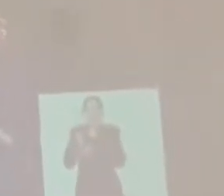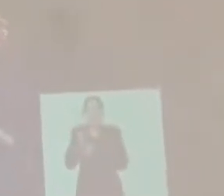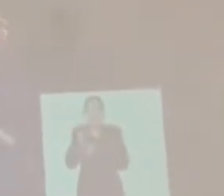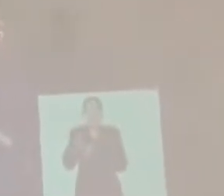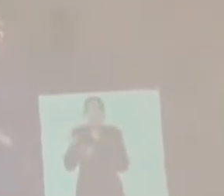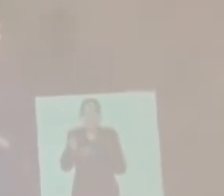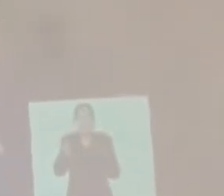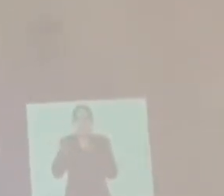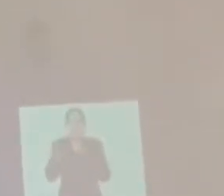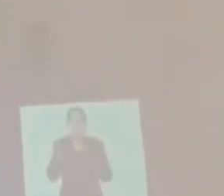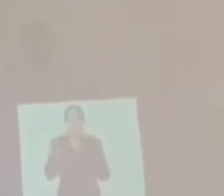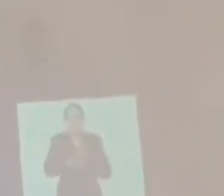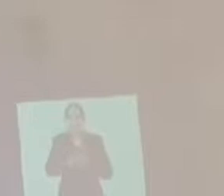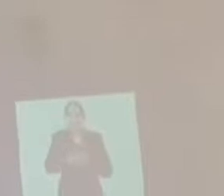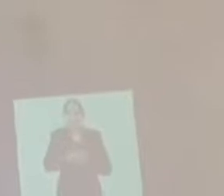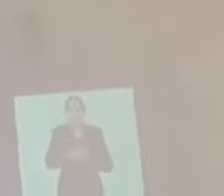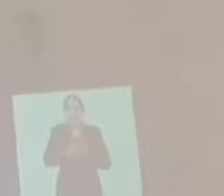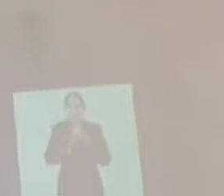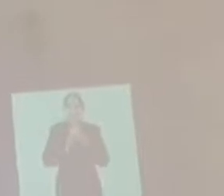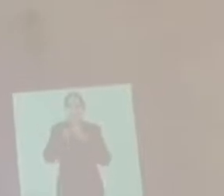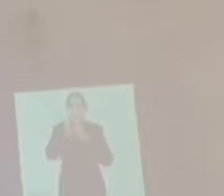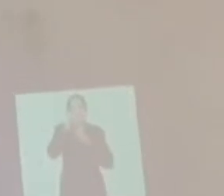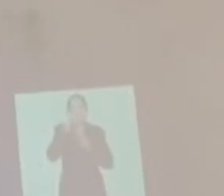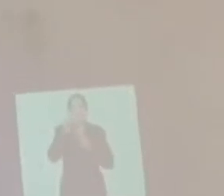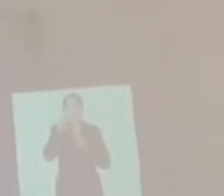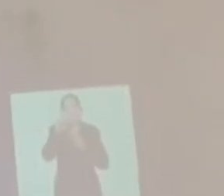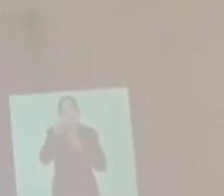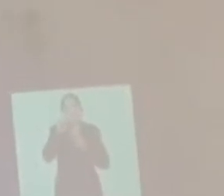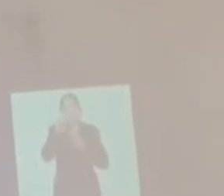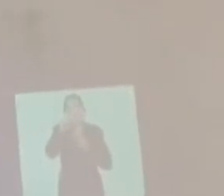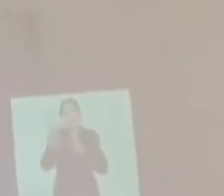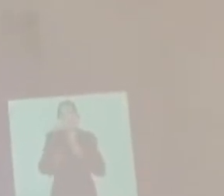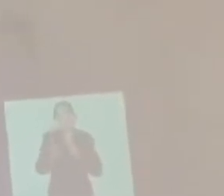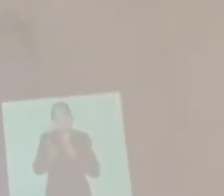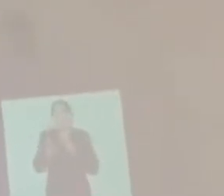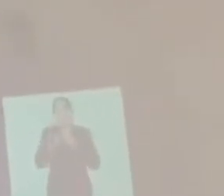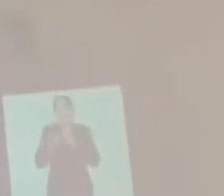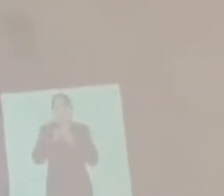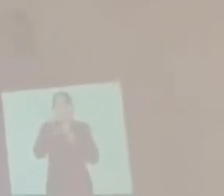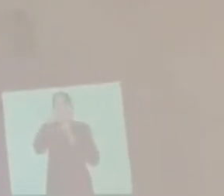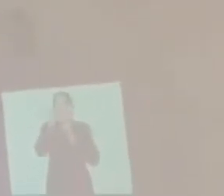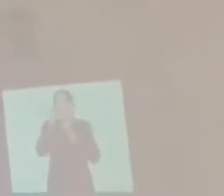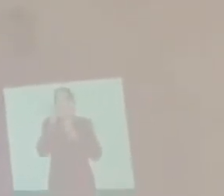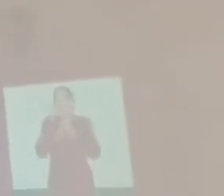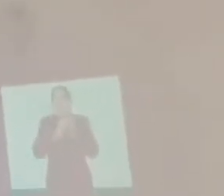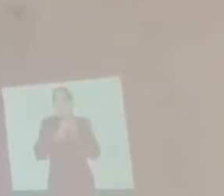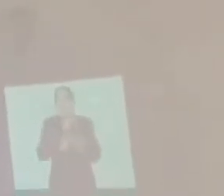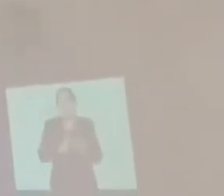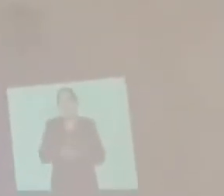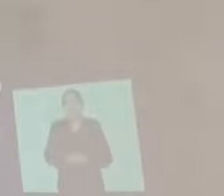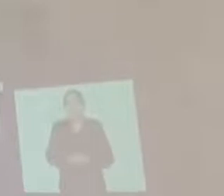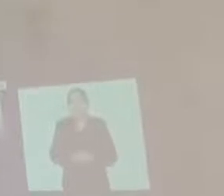septiembre de 2020 ha tenido un incremento del 70%. De acuerdo con